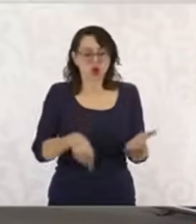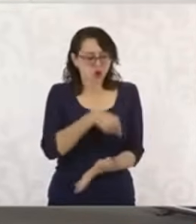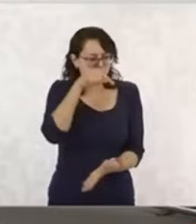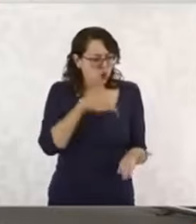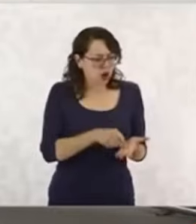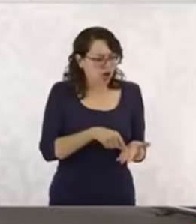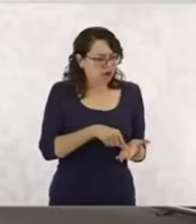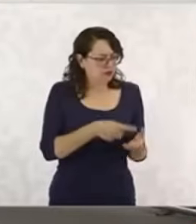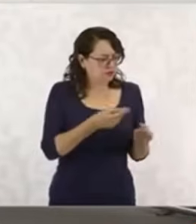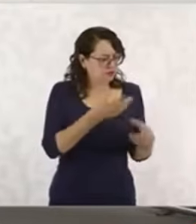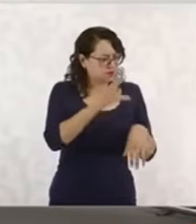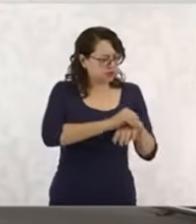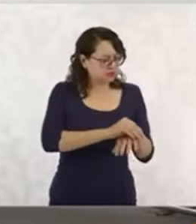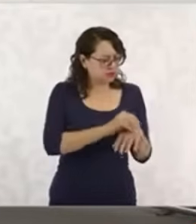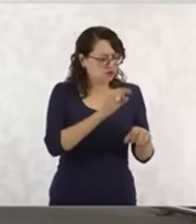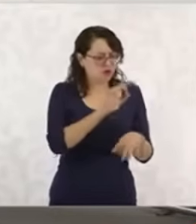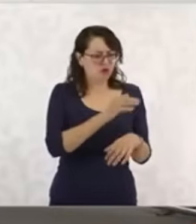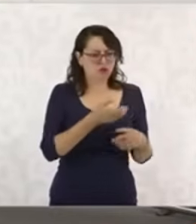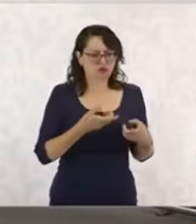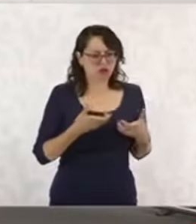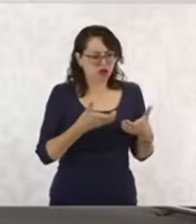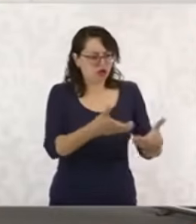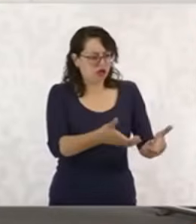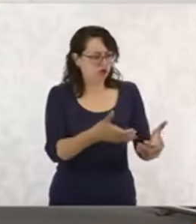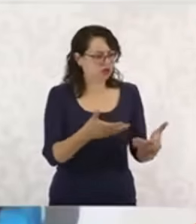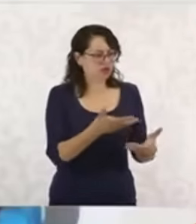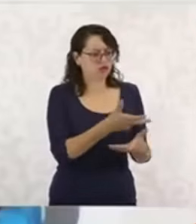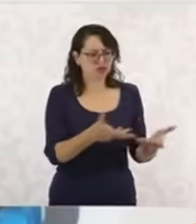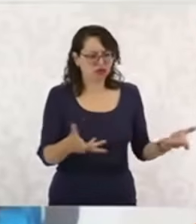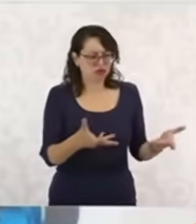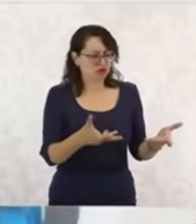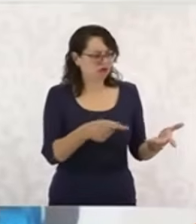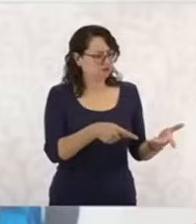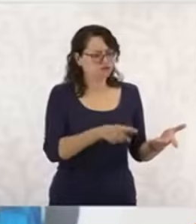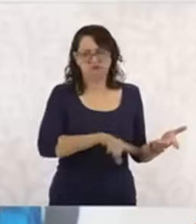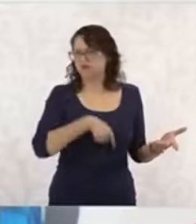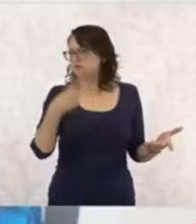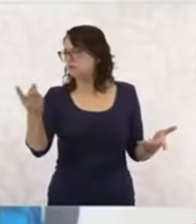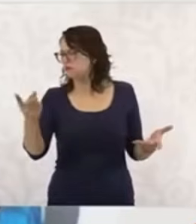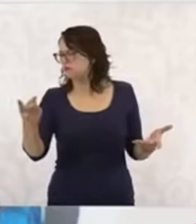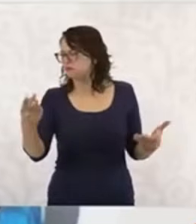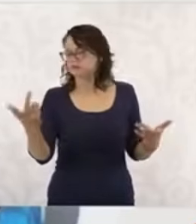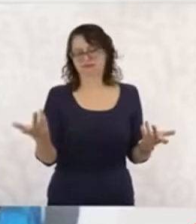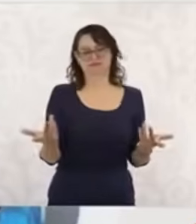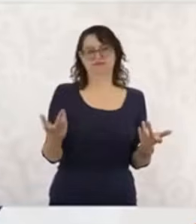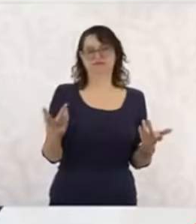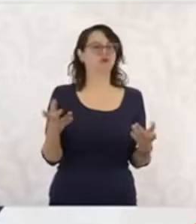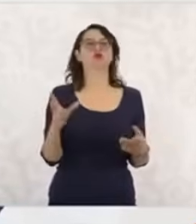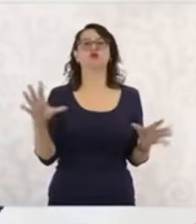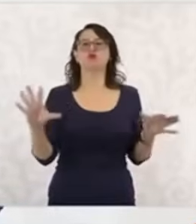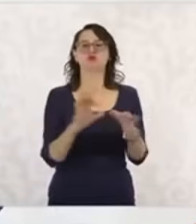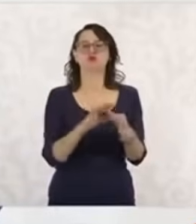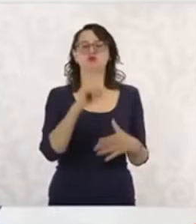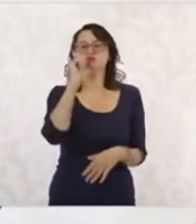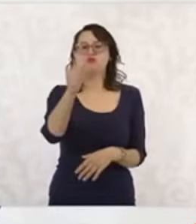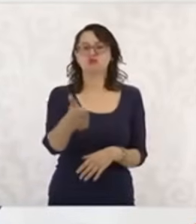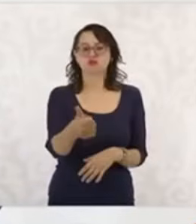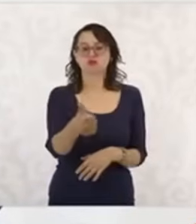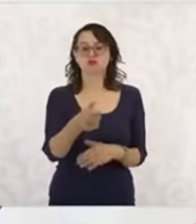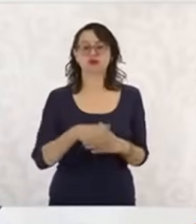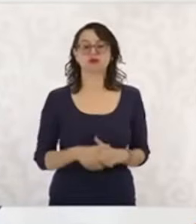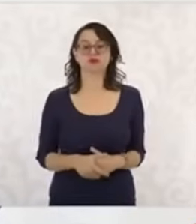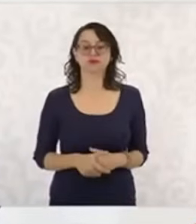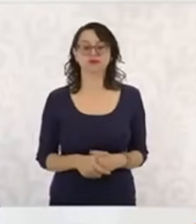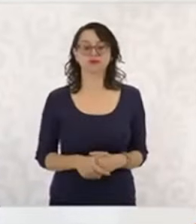que no corresponden con el lugar en donde se expidió el título. Pasamos a la siguiente lámina, por favor. A ver,